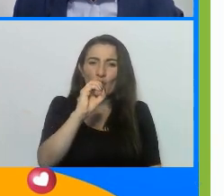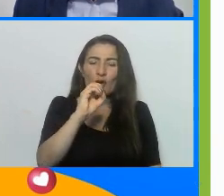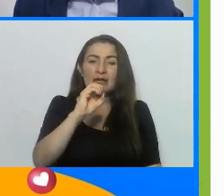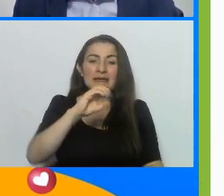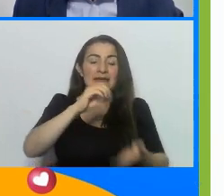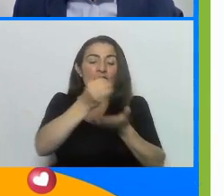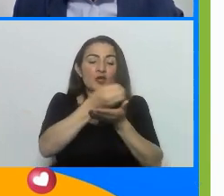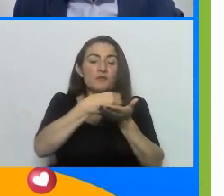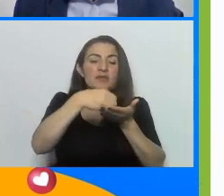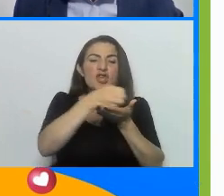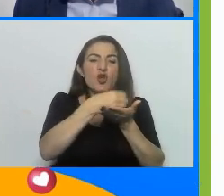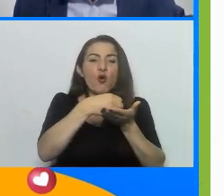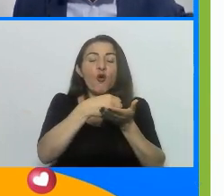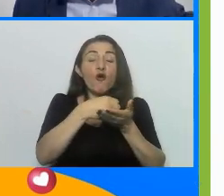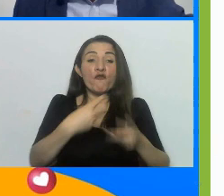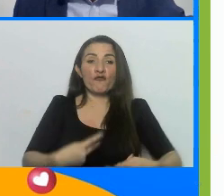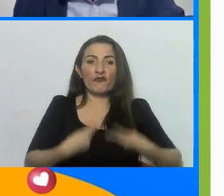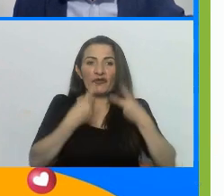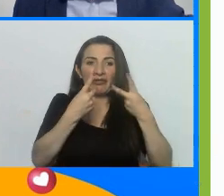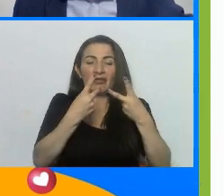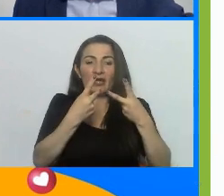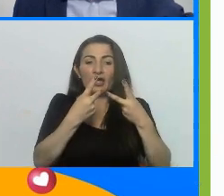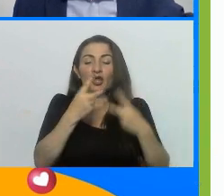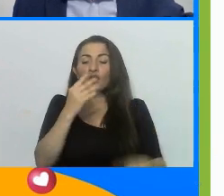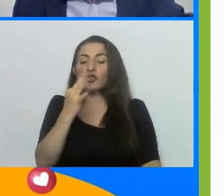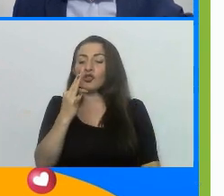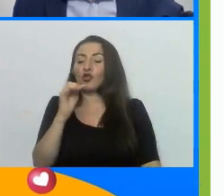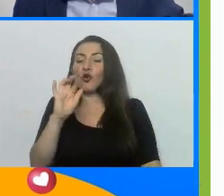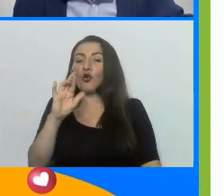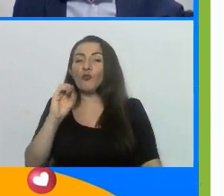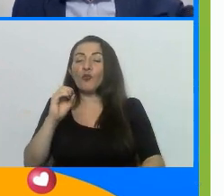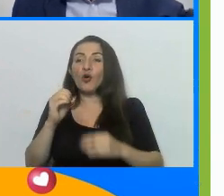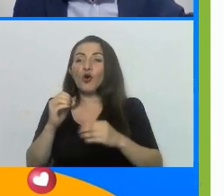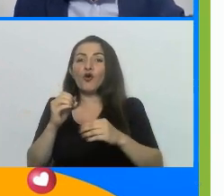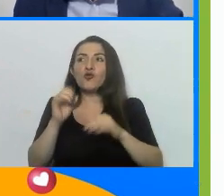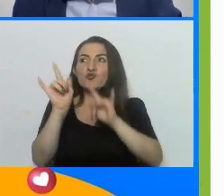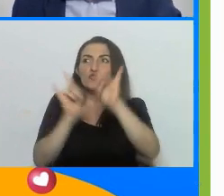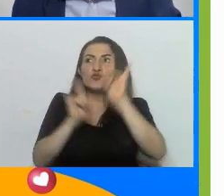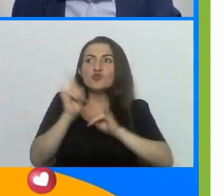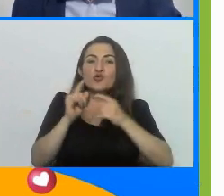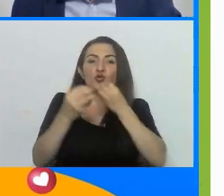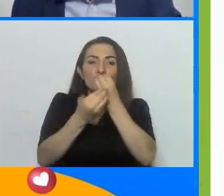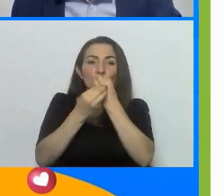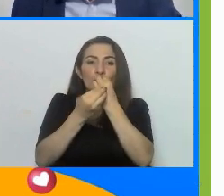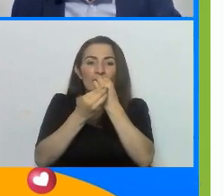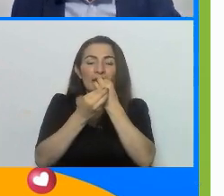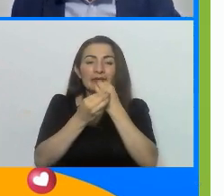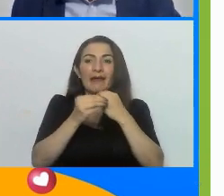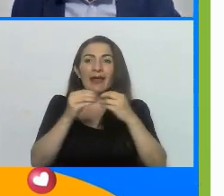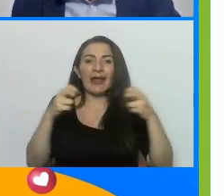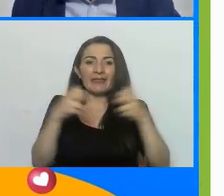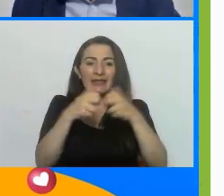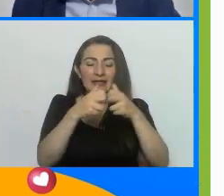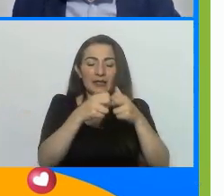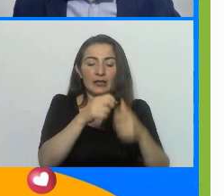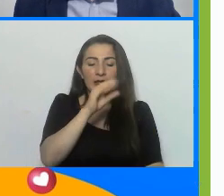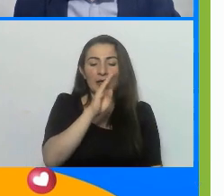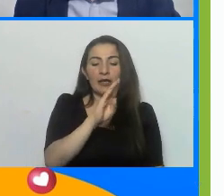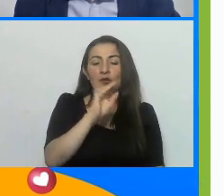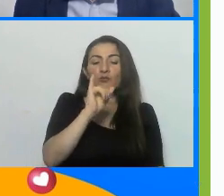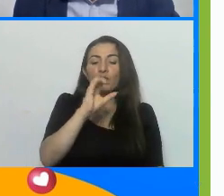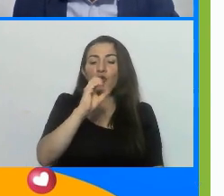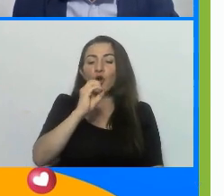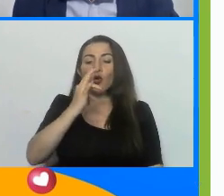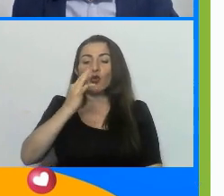biovida, topos, nutrientes. ¿De dónde toma la energía? ¿Sí? Los nutrientes. Entonces, si yo les digo que el biotopo de los